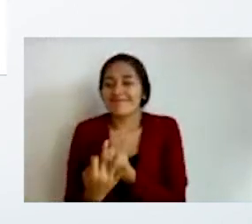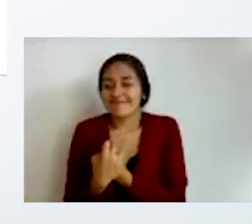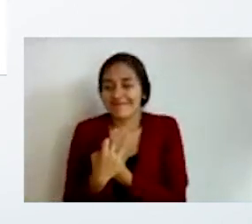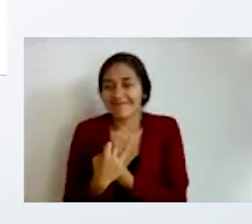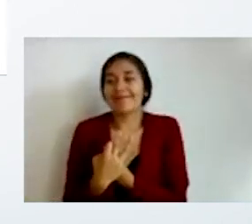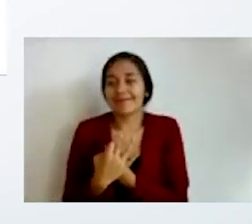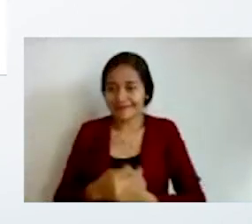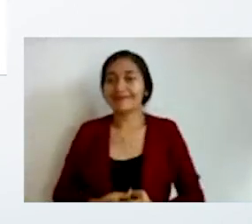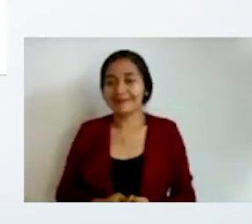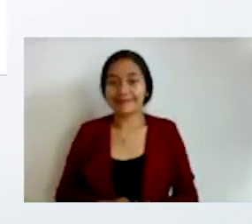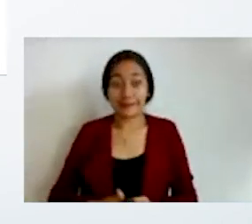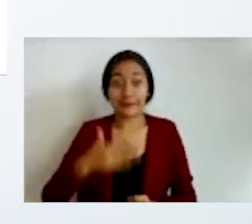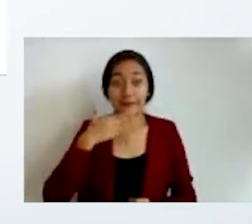Bueno,